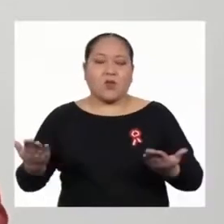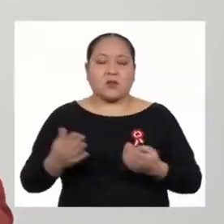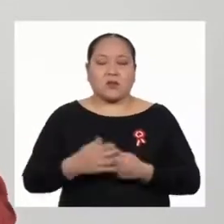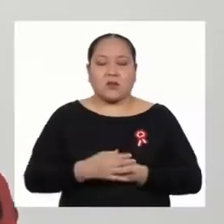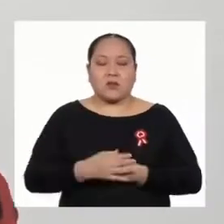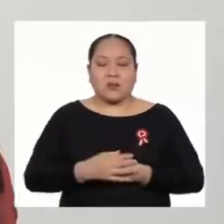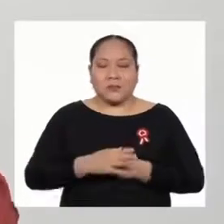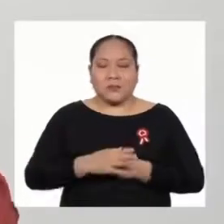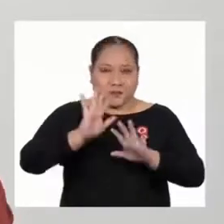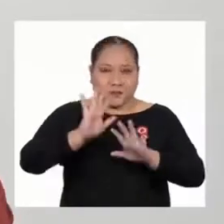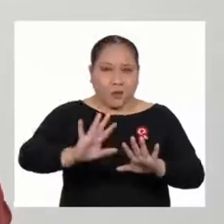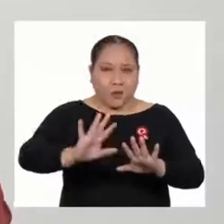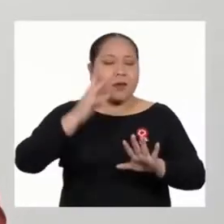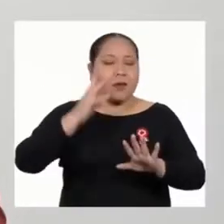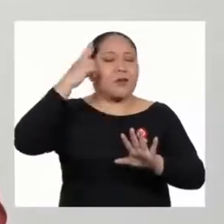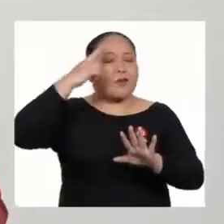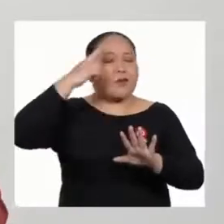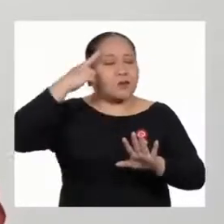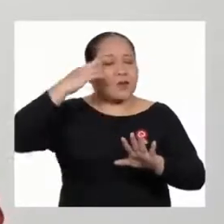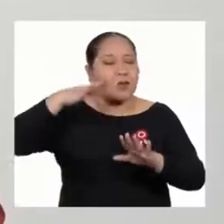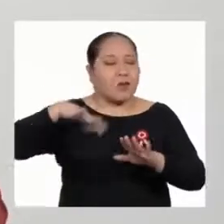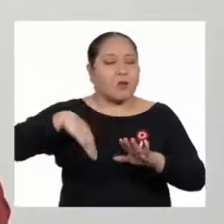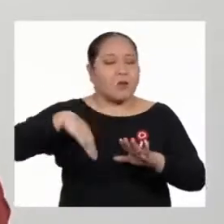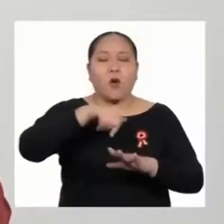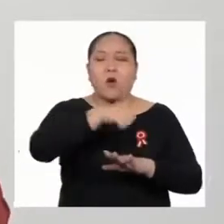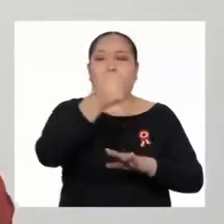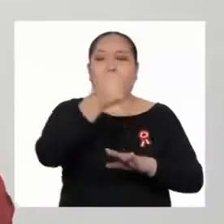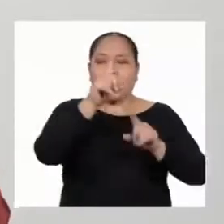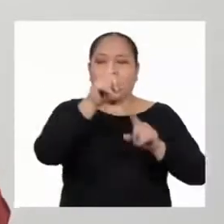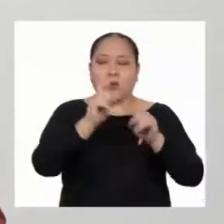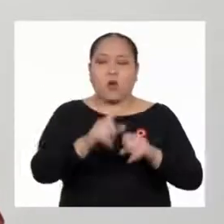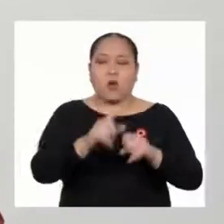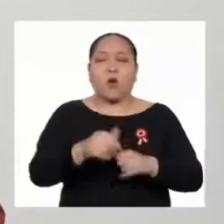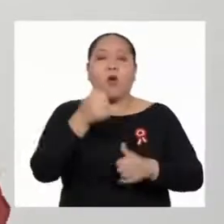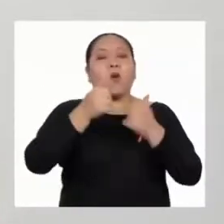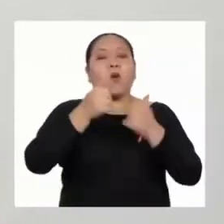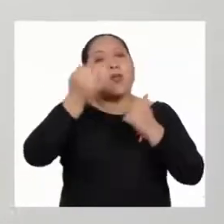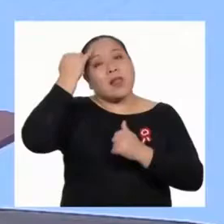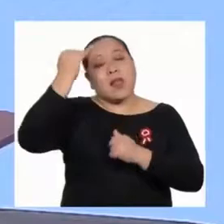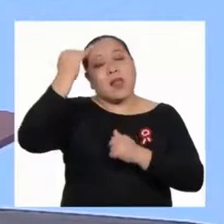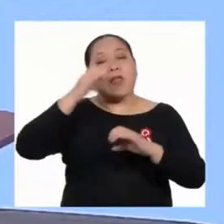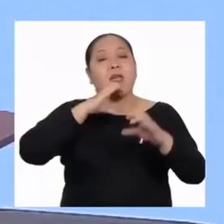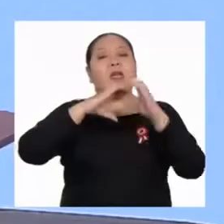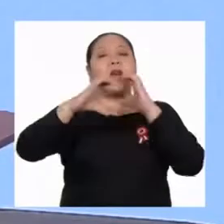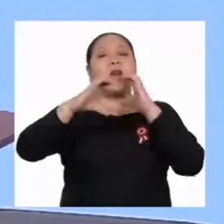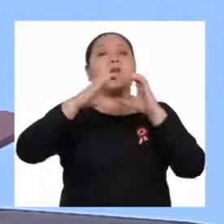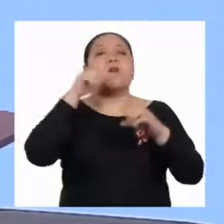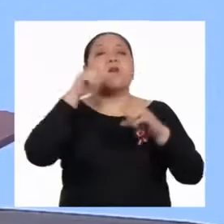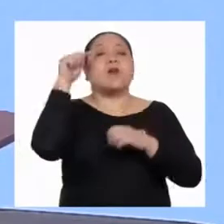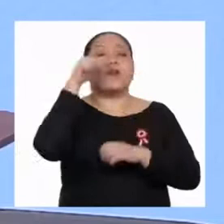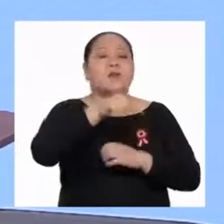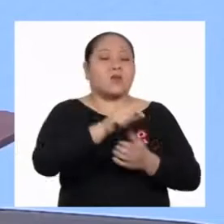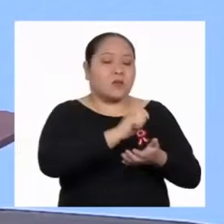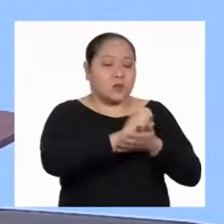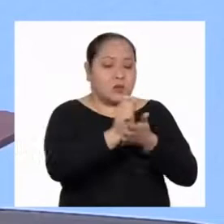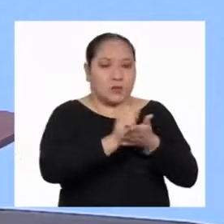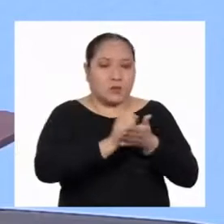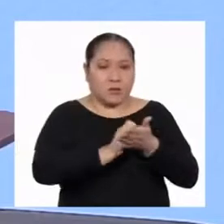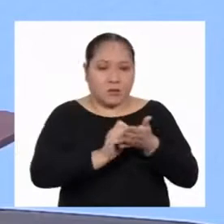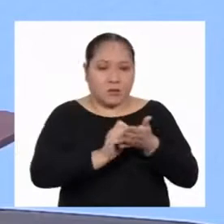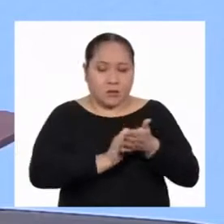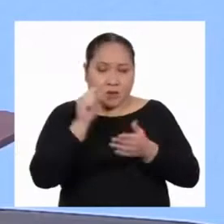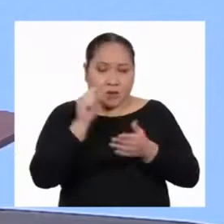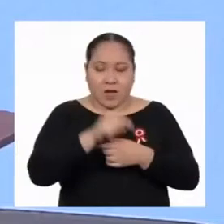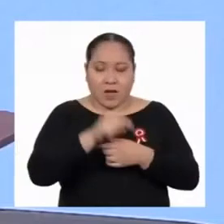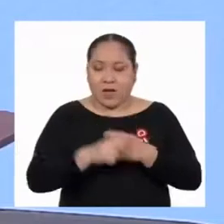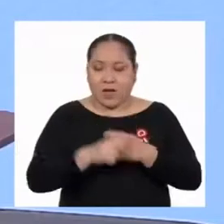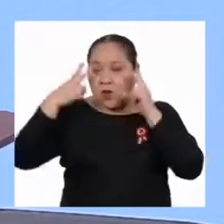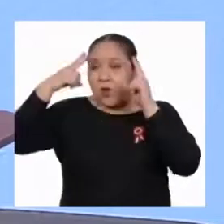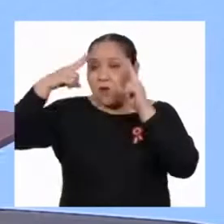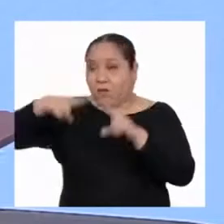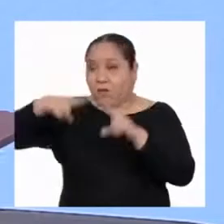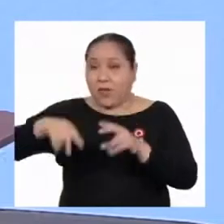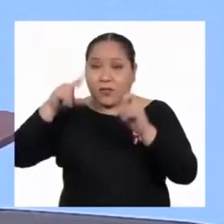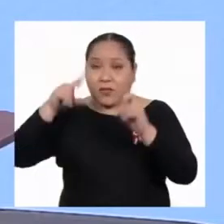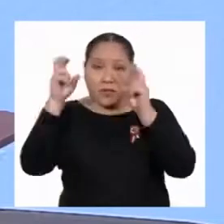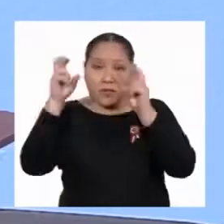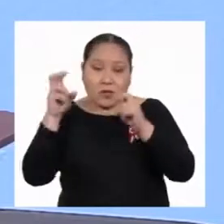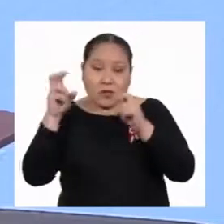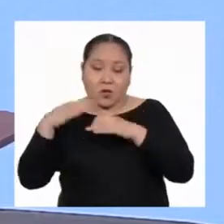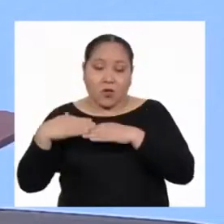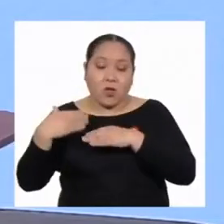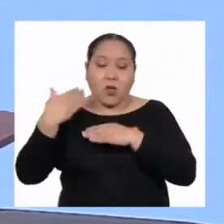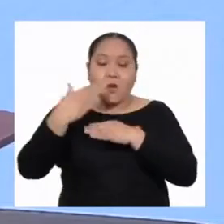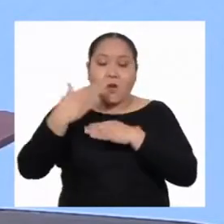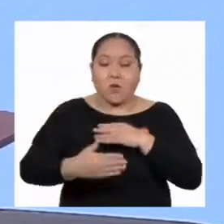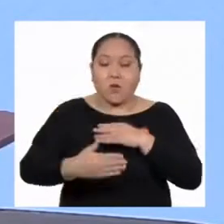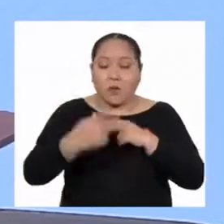pregunta. ¿Cuál creen que ha sido la intención comunicativa del texto? Desde el título lo noté. Luego